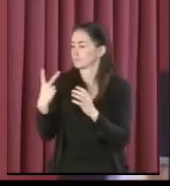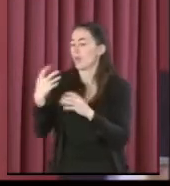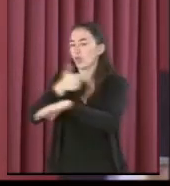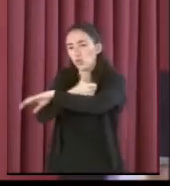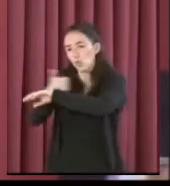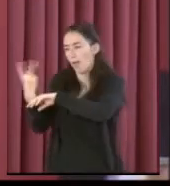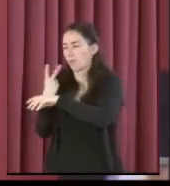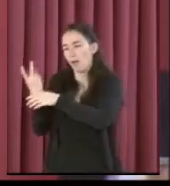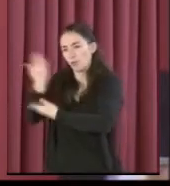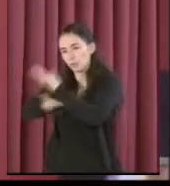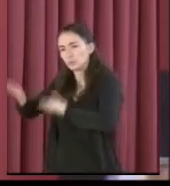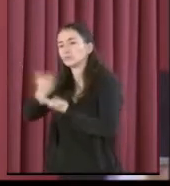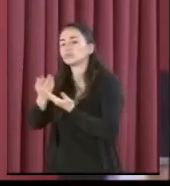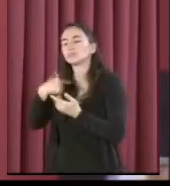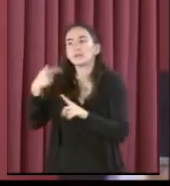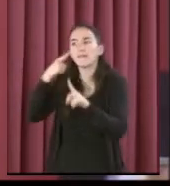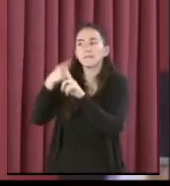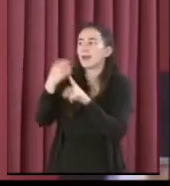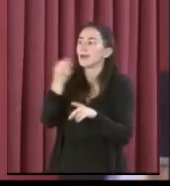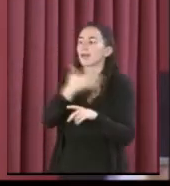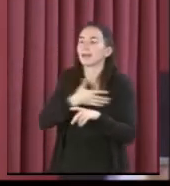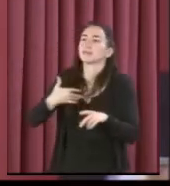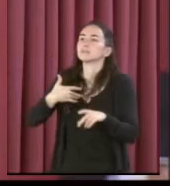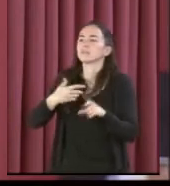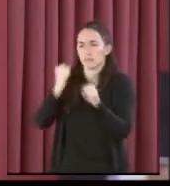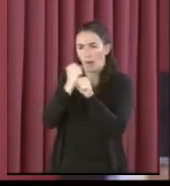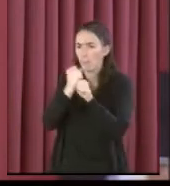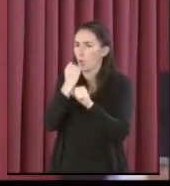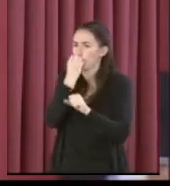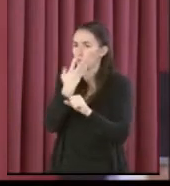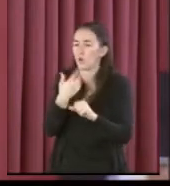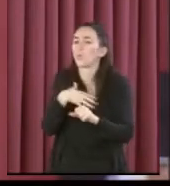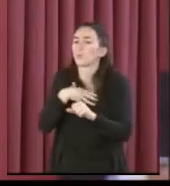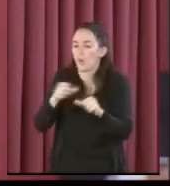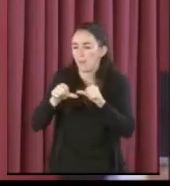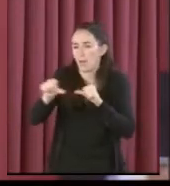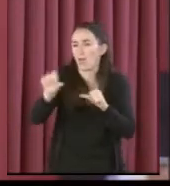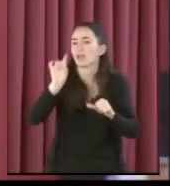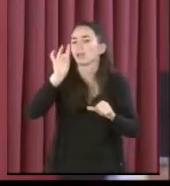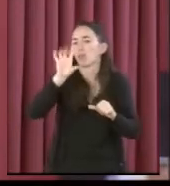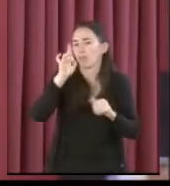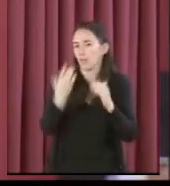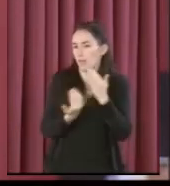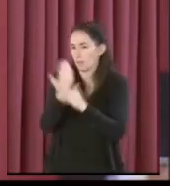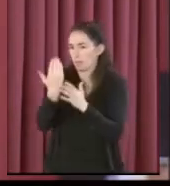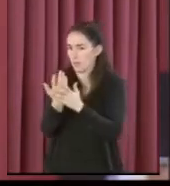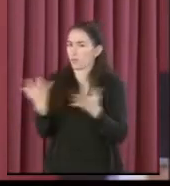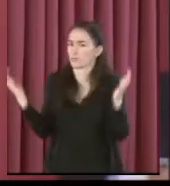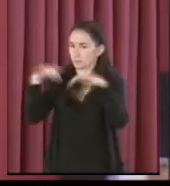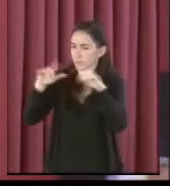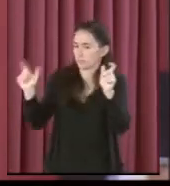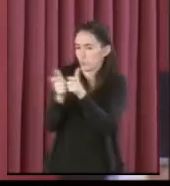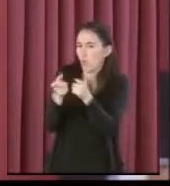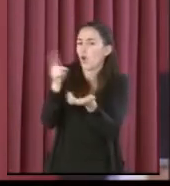trabajo específico que está haciendo un buen trabajo. Les avanzo que se volverá a convocar en 15 días para tomar una serie de decisiones